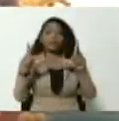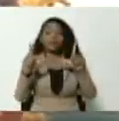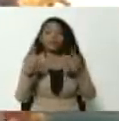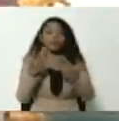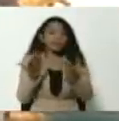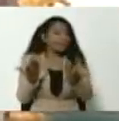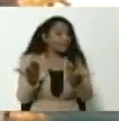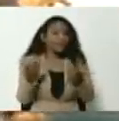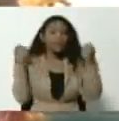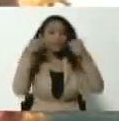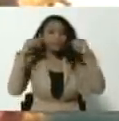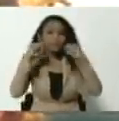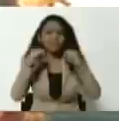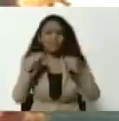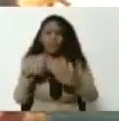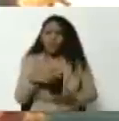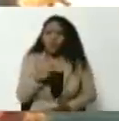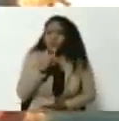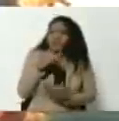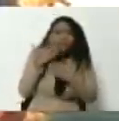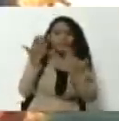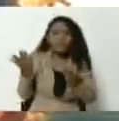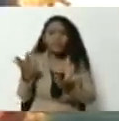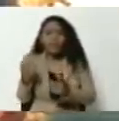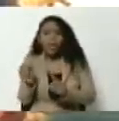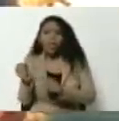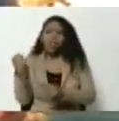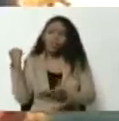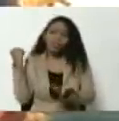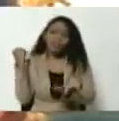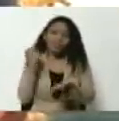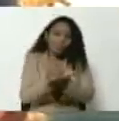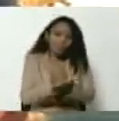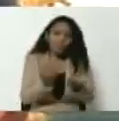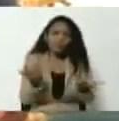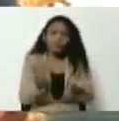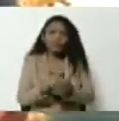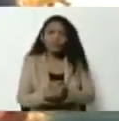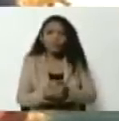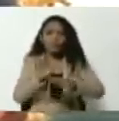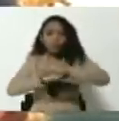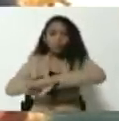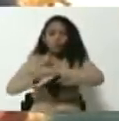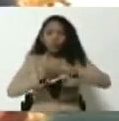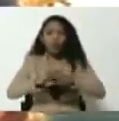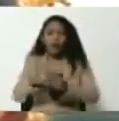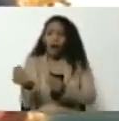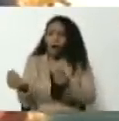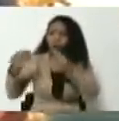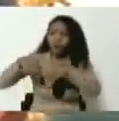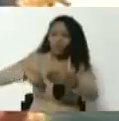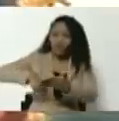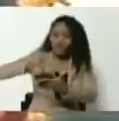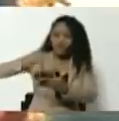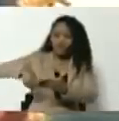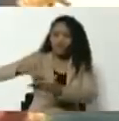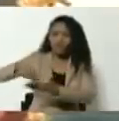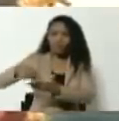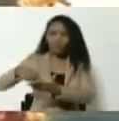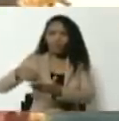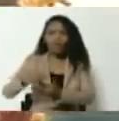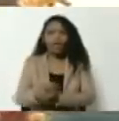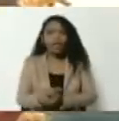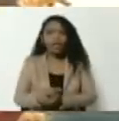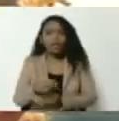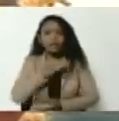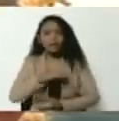barbarie, de ejercicio de la crueldad y el homicidio, el llamado contrato firmado entre Juan Guaidó y un